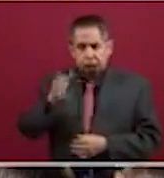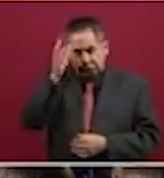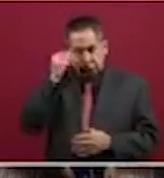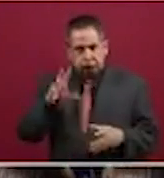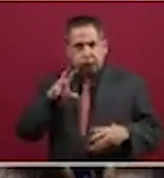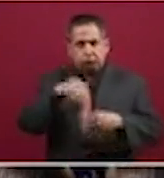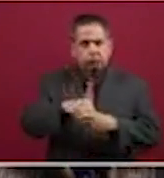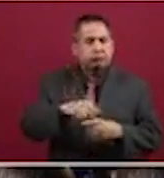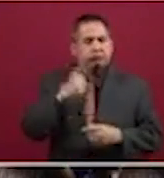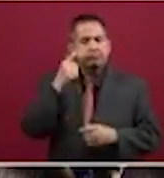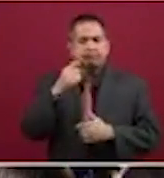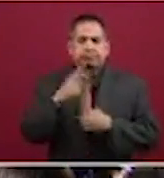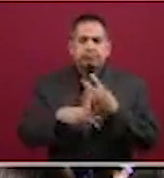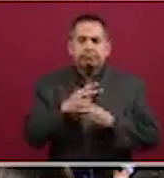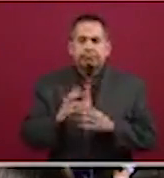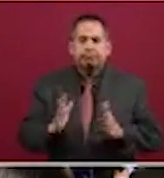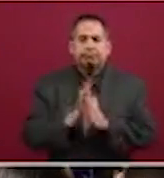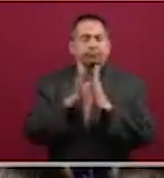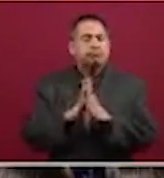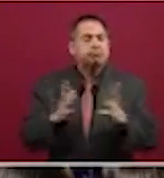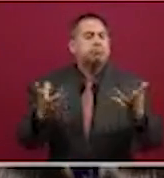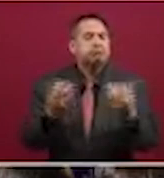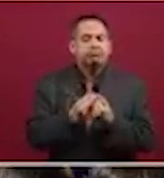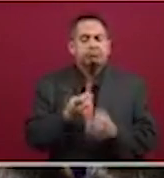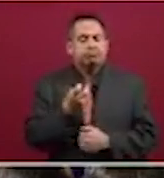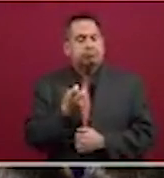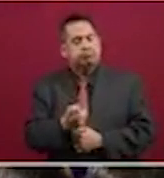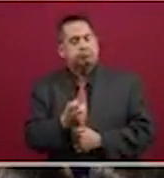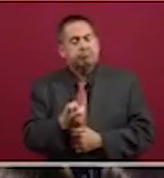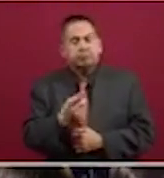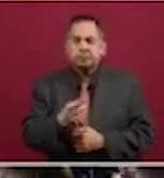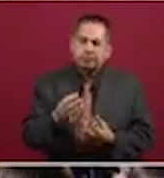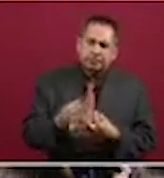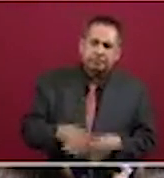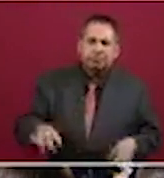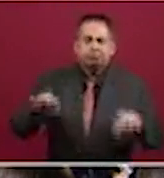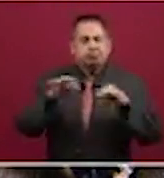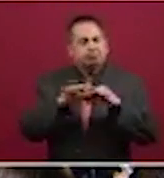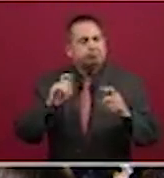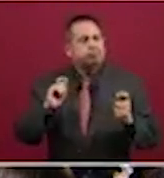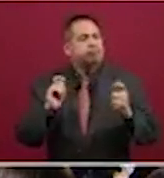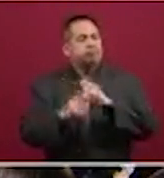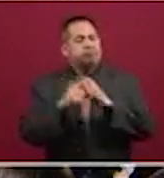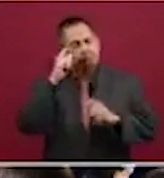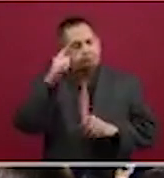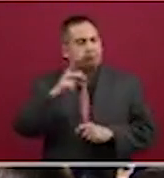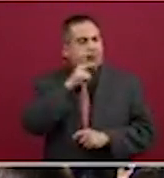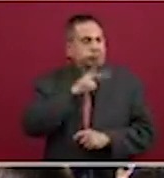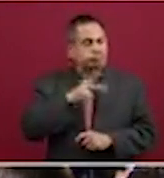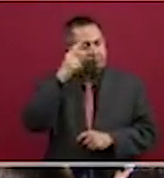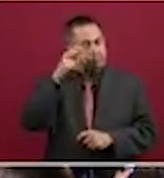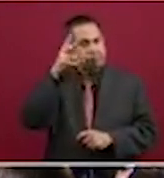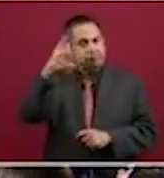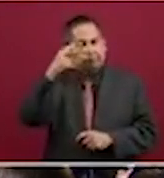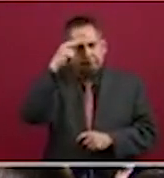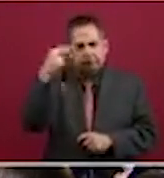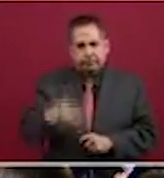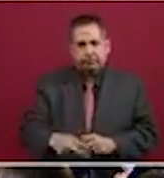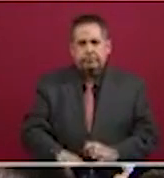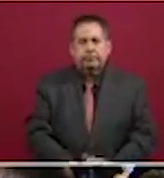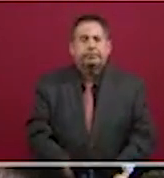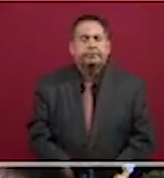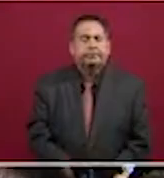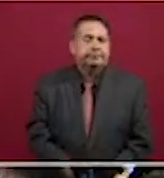para participar en esta muy importante transacción para pemex y para méxico